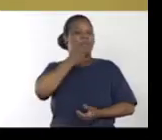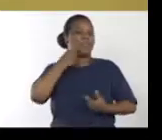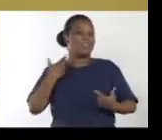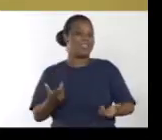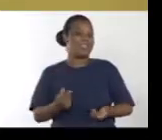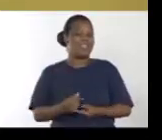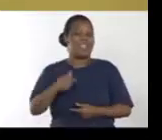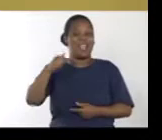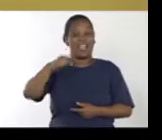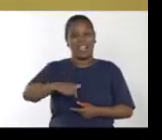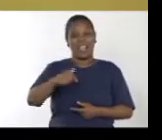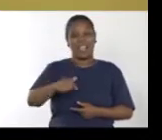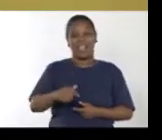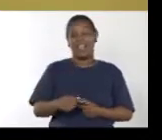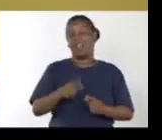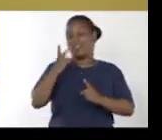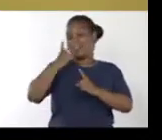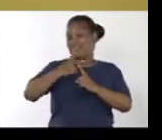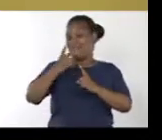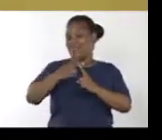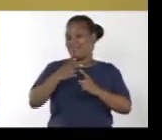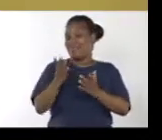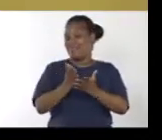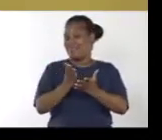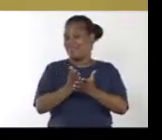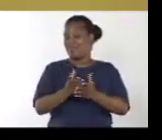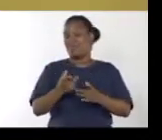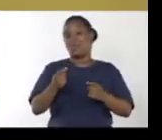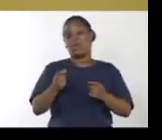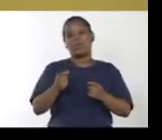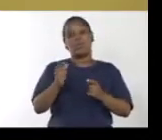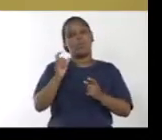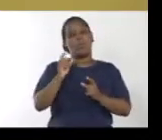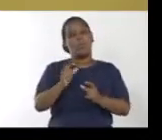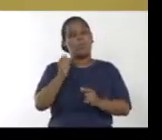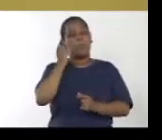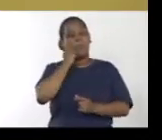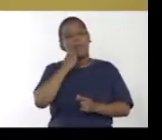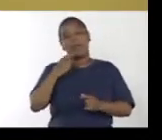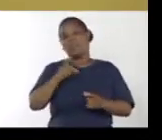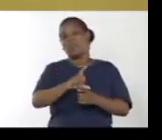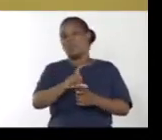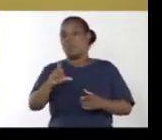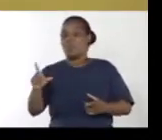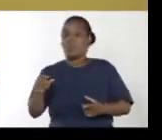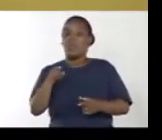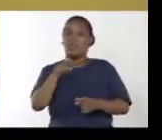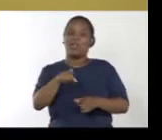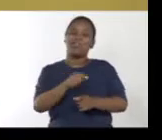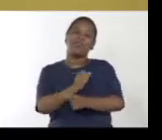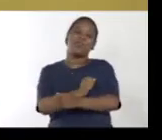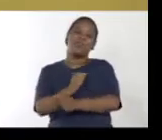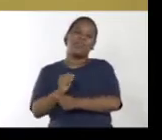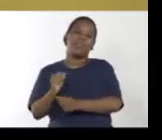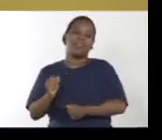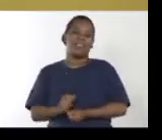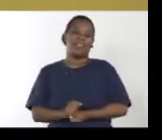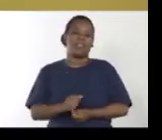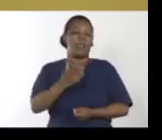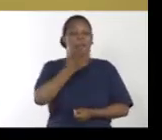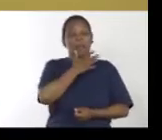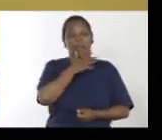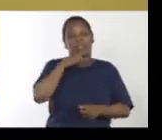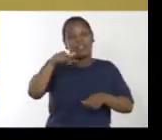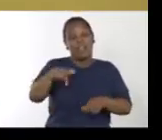Es posible que estas emisiones televisivas los acerquen un poco más a sus escuelas, a sus maestros, que